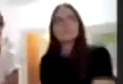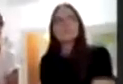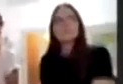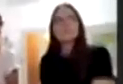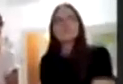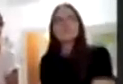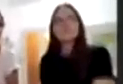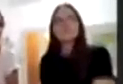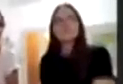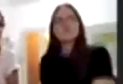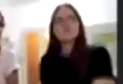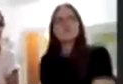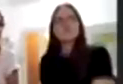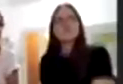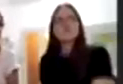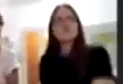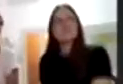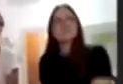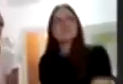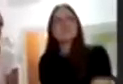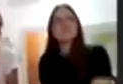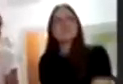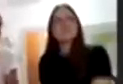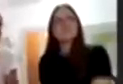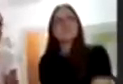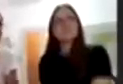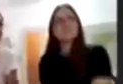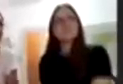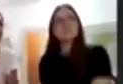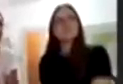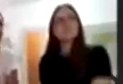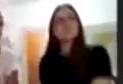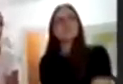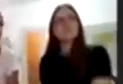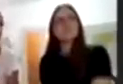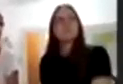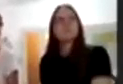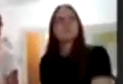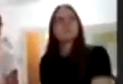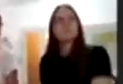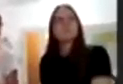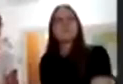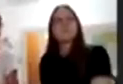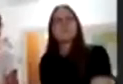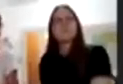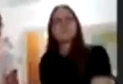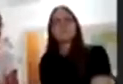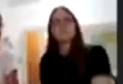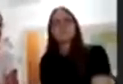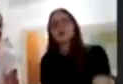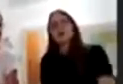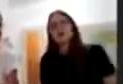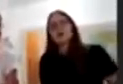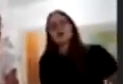sanideras de aves, hoteles de insectos, cúmulos de madera muerta para favorecer la instalación de invertebrados.